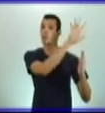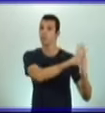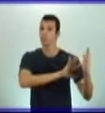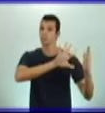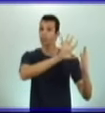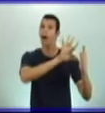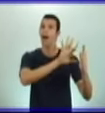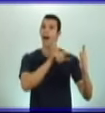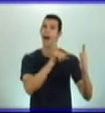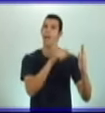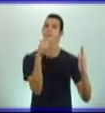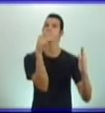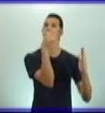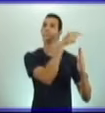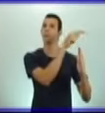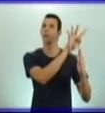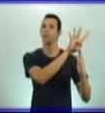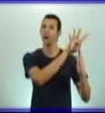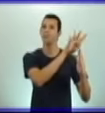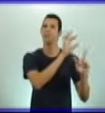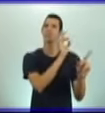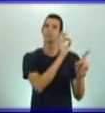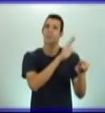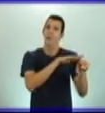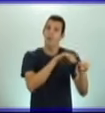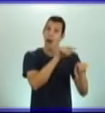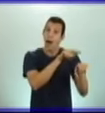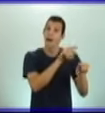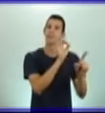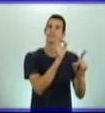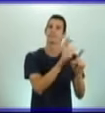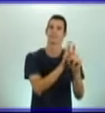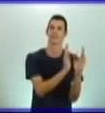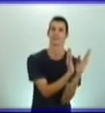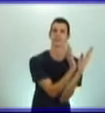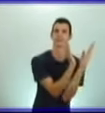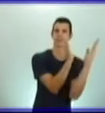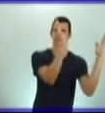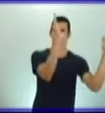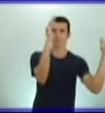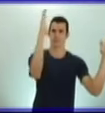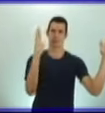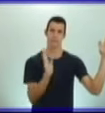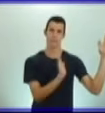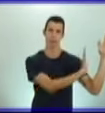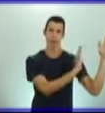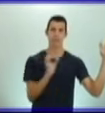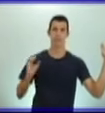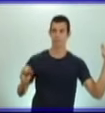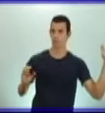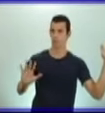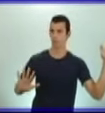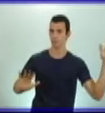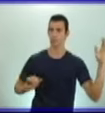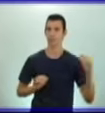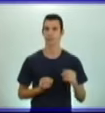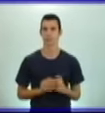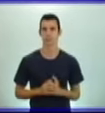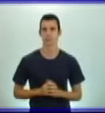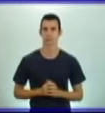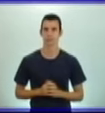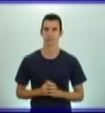función, ahí la tenemos, f en x igual a x más 4, pues el valor opuesto de la d, menos